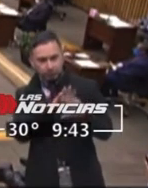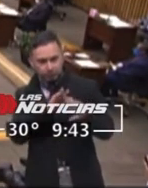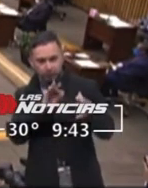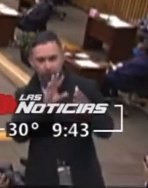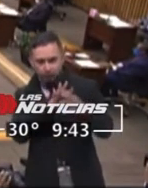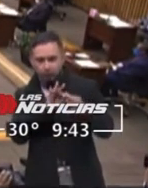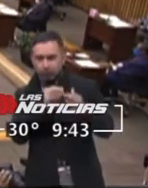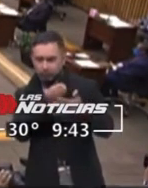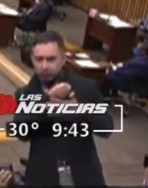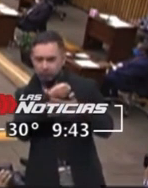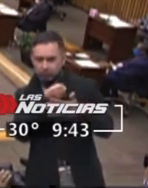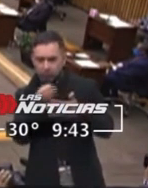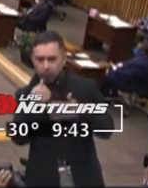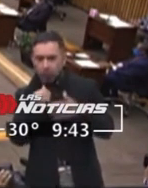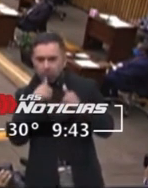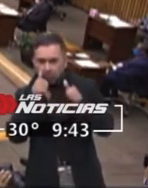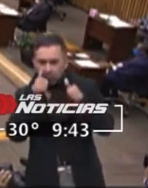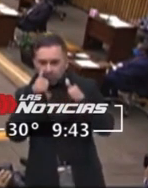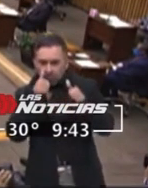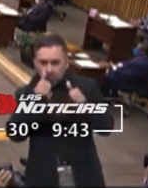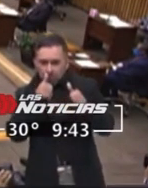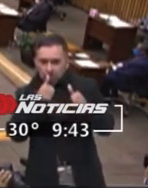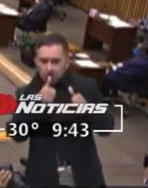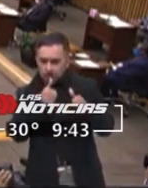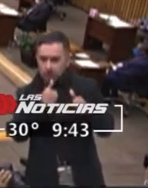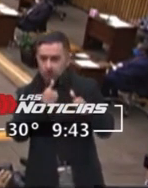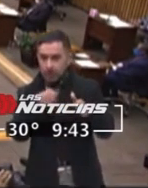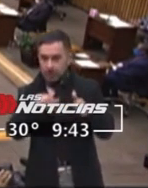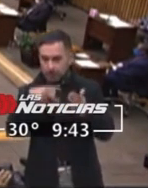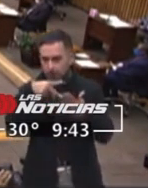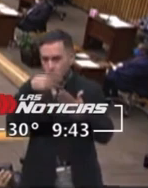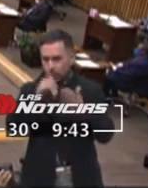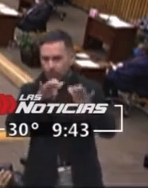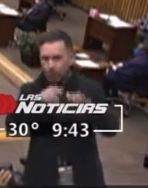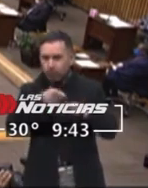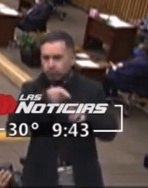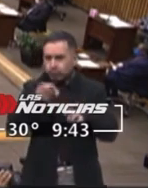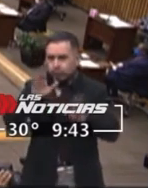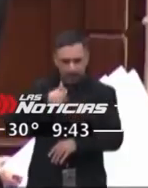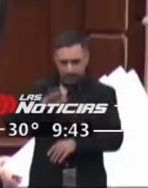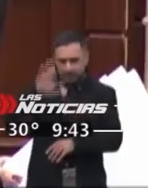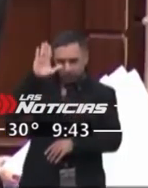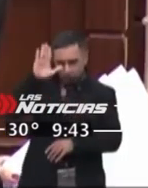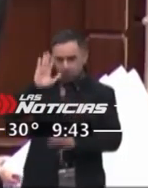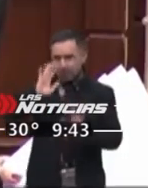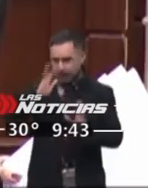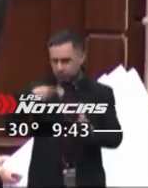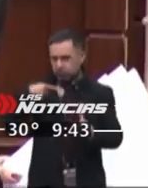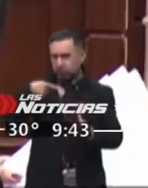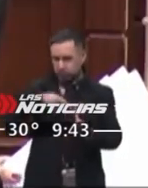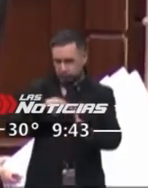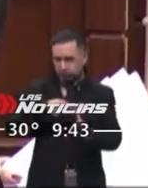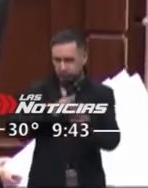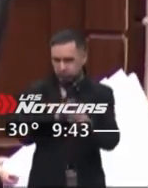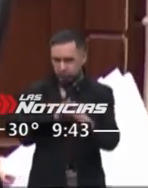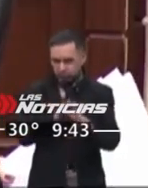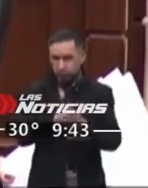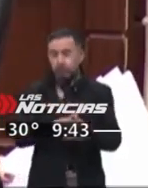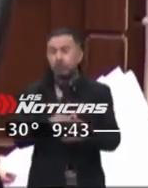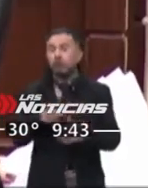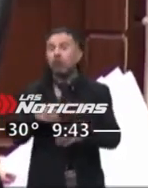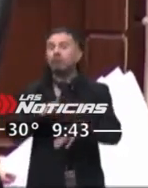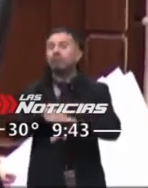entonces en persona física ese es el punto más delicado estamos hablando de la familia de el gobernador electo don papá